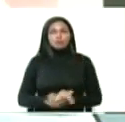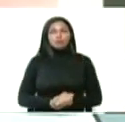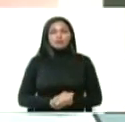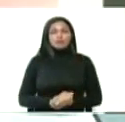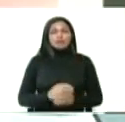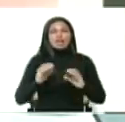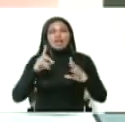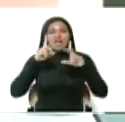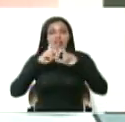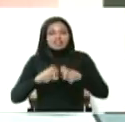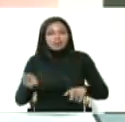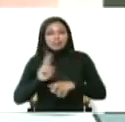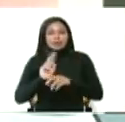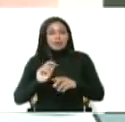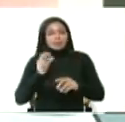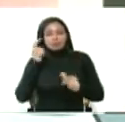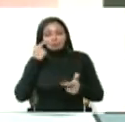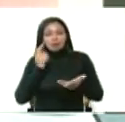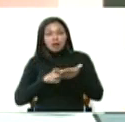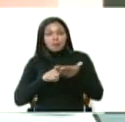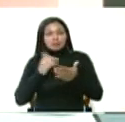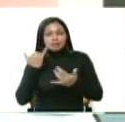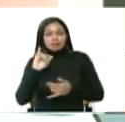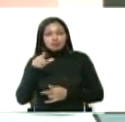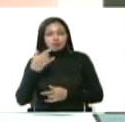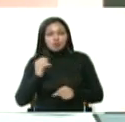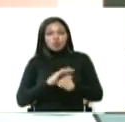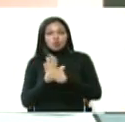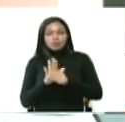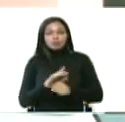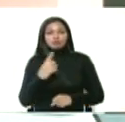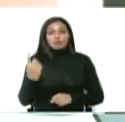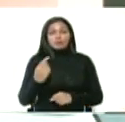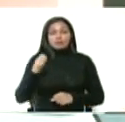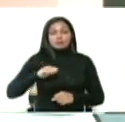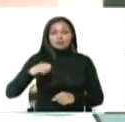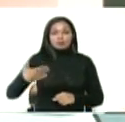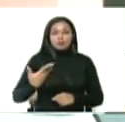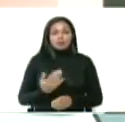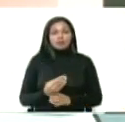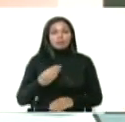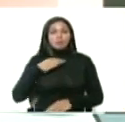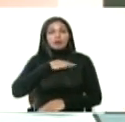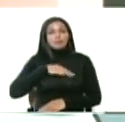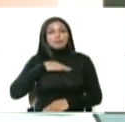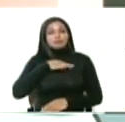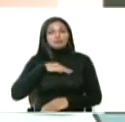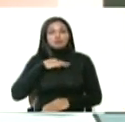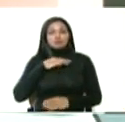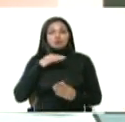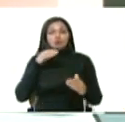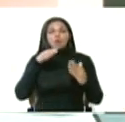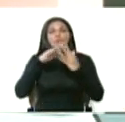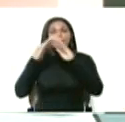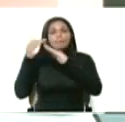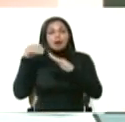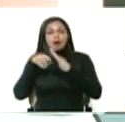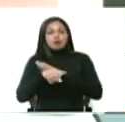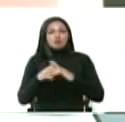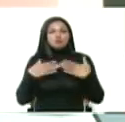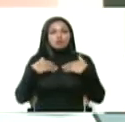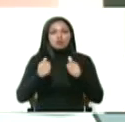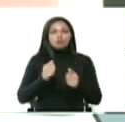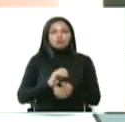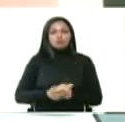PCR, el examen rápido. Eso solo es posible por la misión Barrio Adentro Salud, Barrio